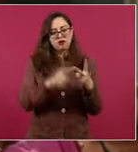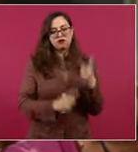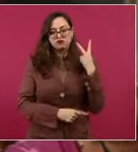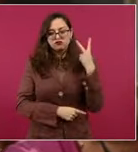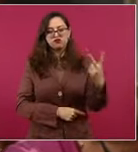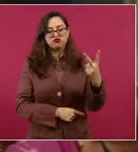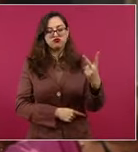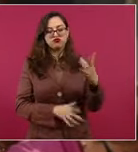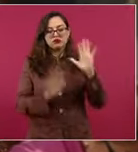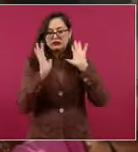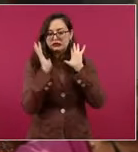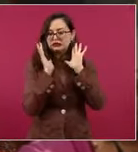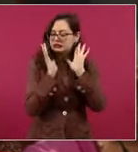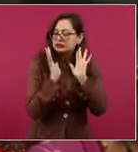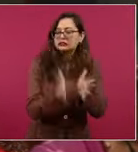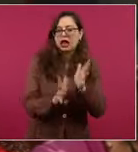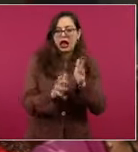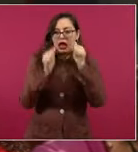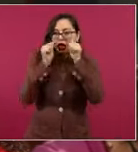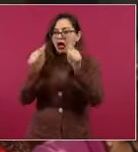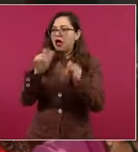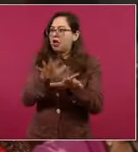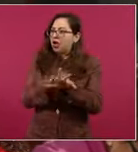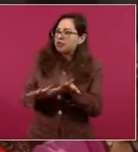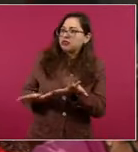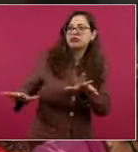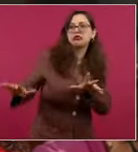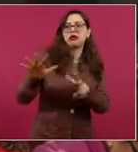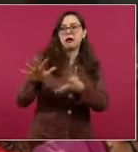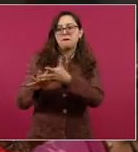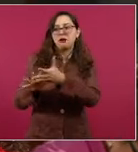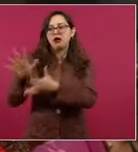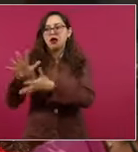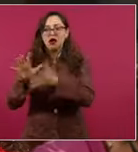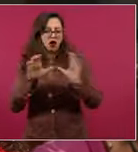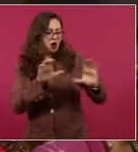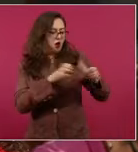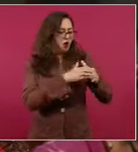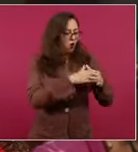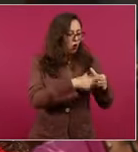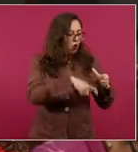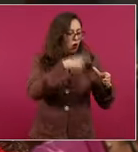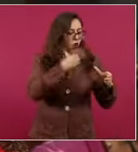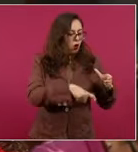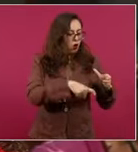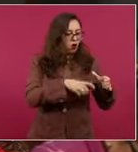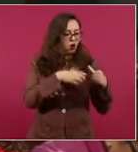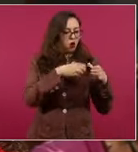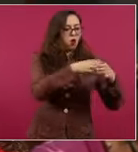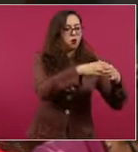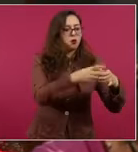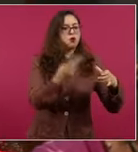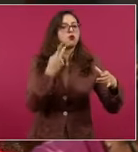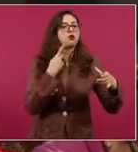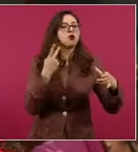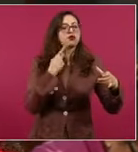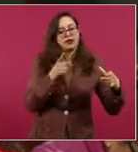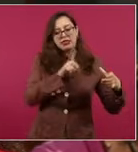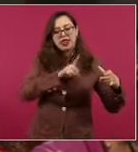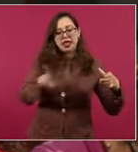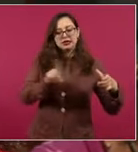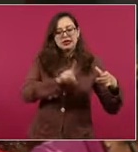respondan a los intereses de la élite económica y tampoco a la derecha política en nuestro